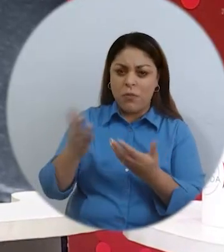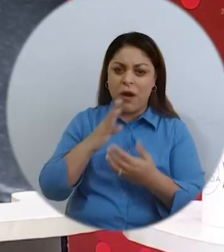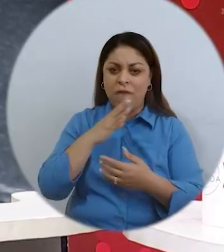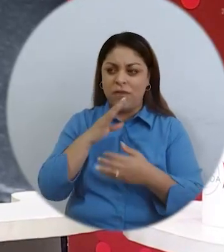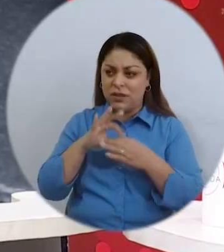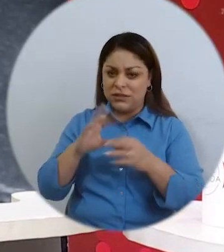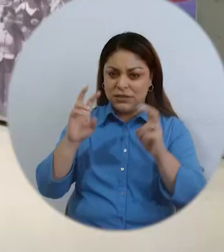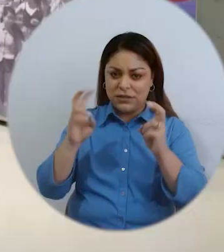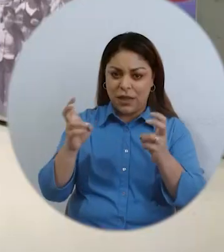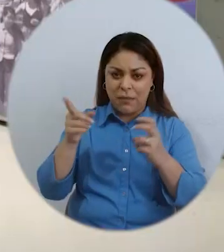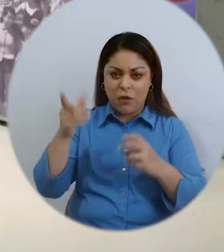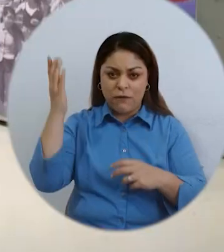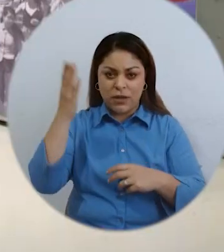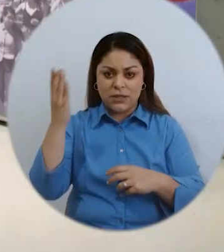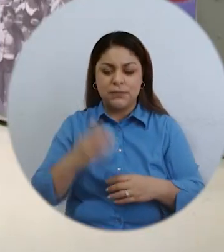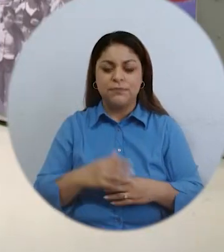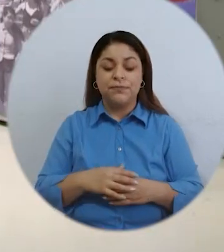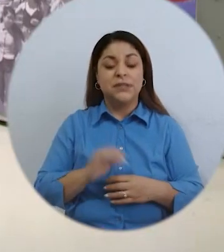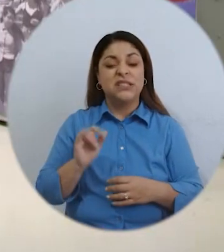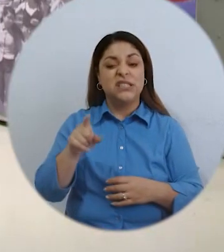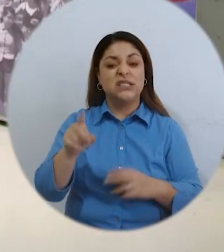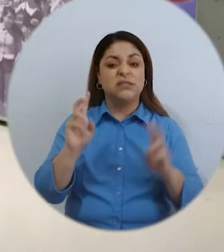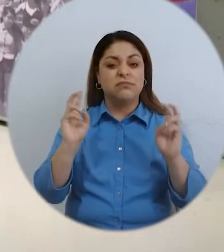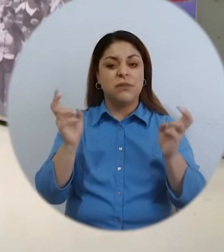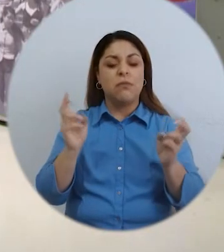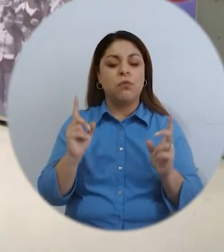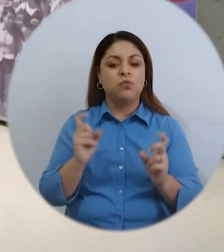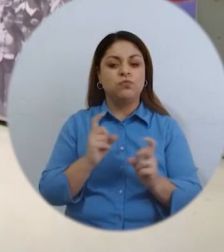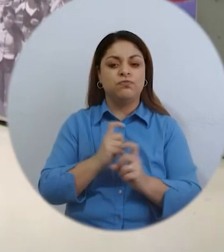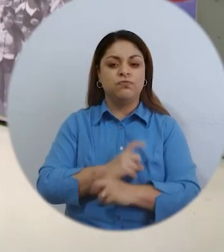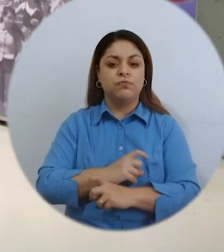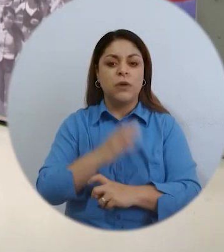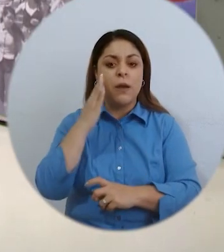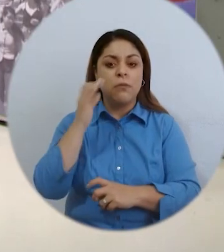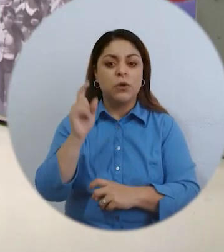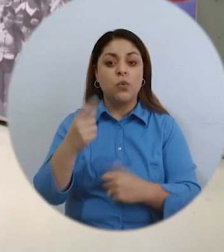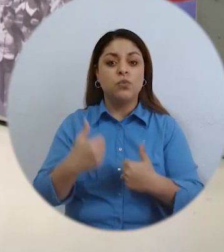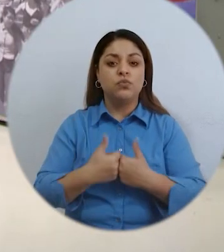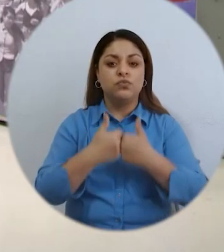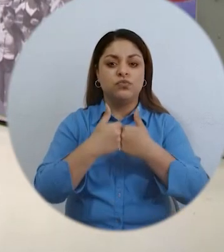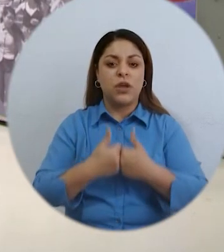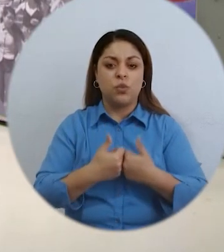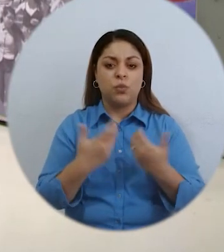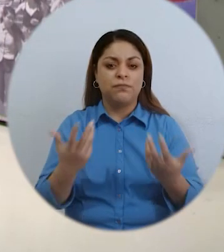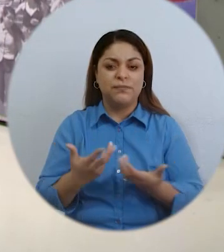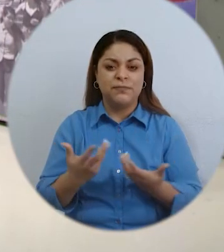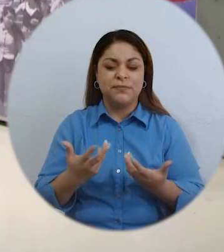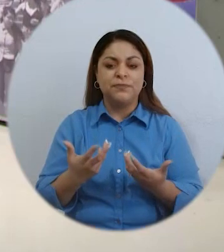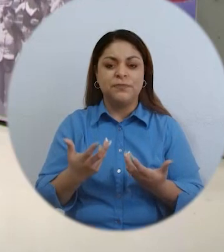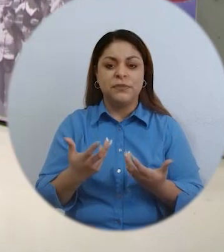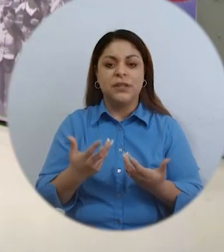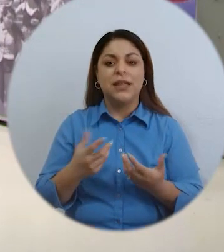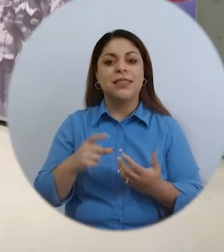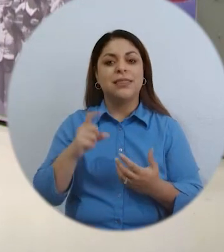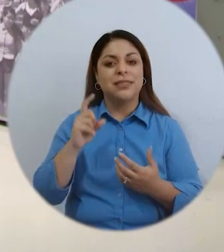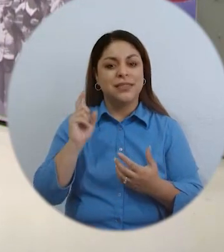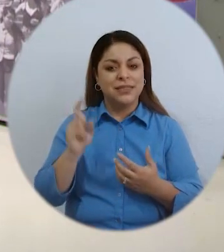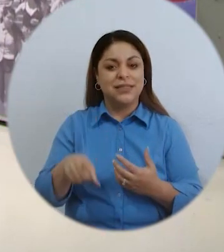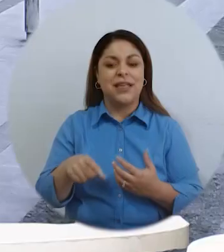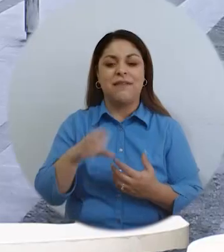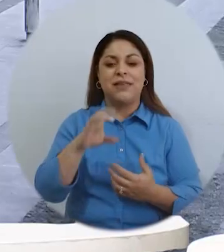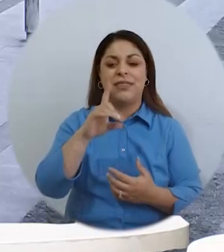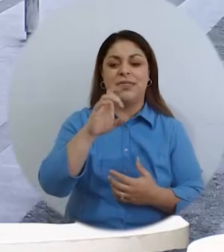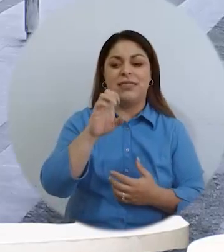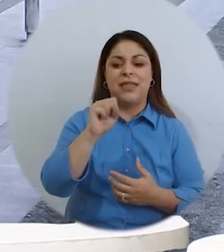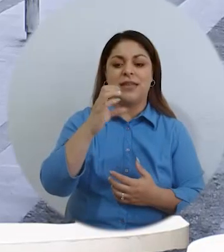al respecto? Bueno, es un tema bastante complejo porque uno de los grandes retos es la descarbonización del